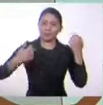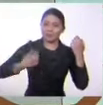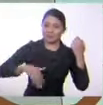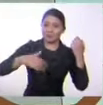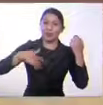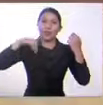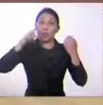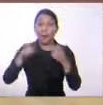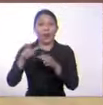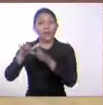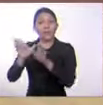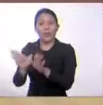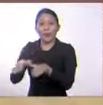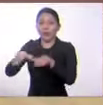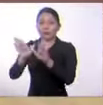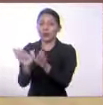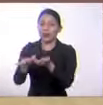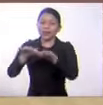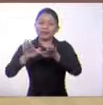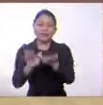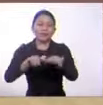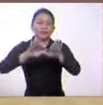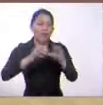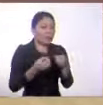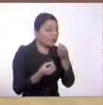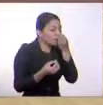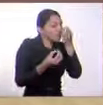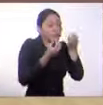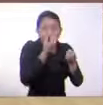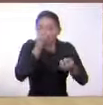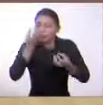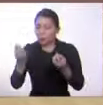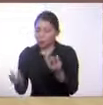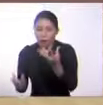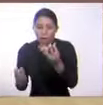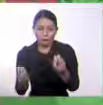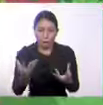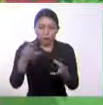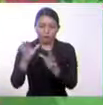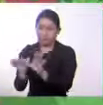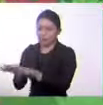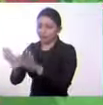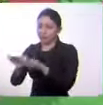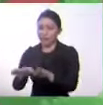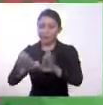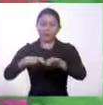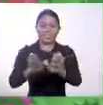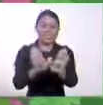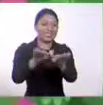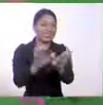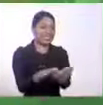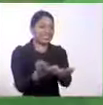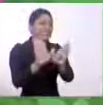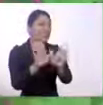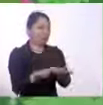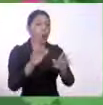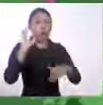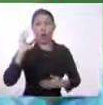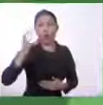Ahí viene la mariposa volando de flor en flor. Ahí viene la mariposa mostrando